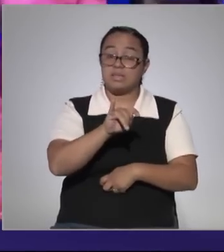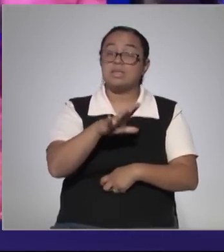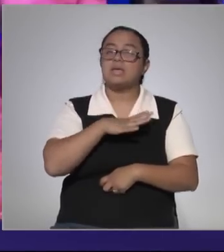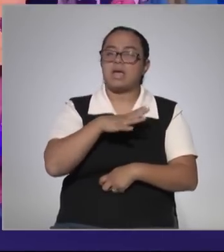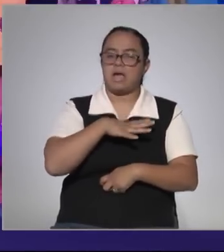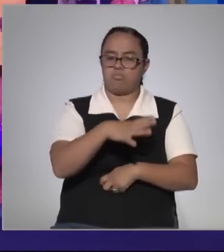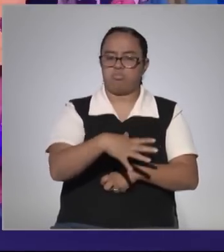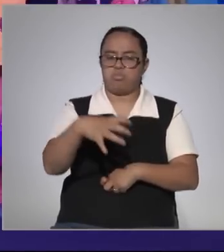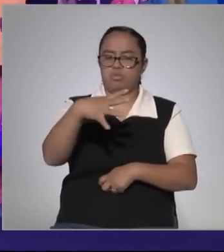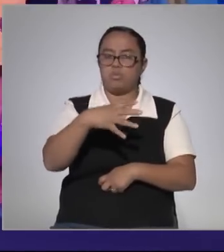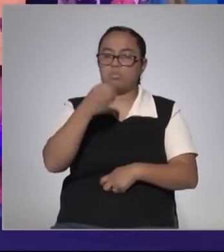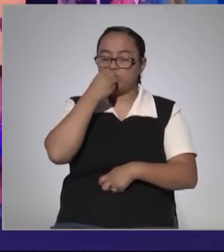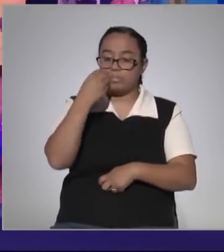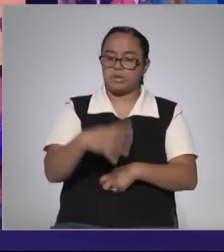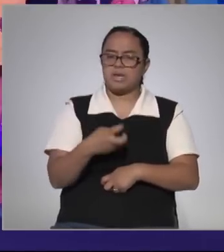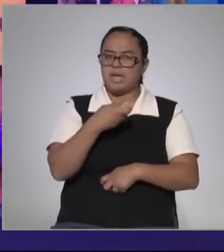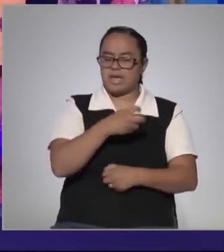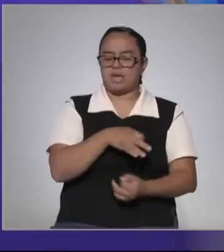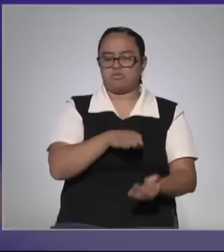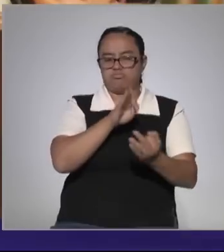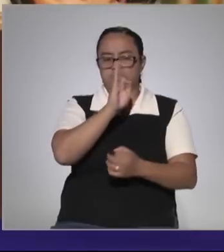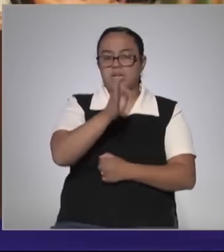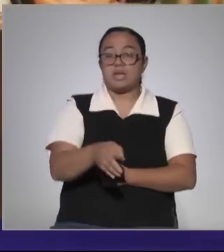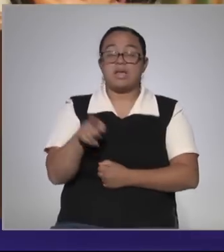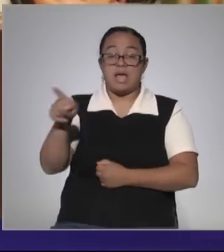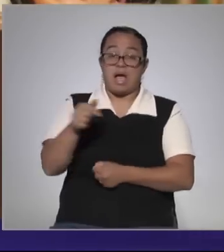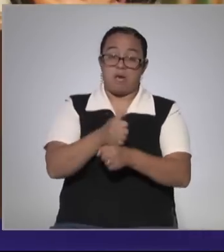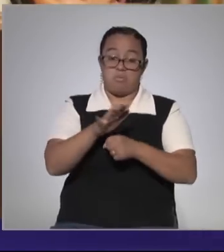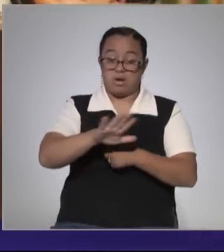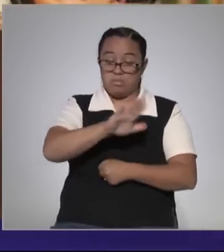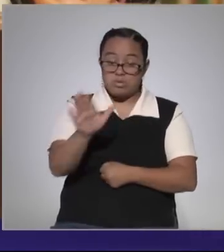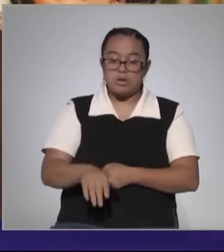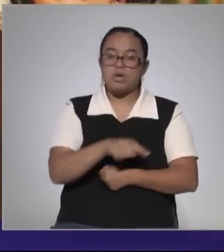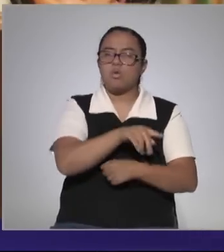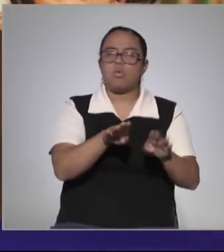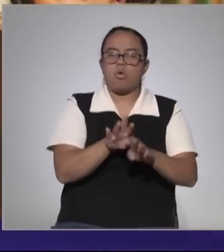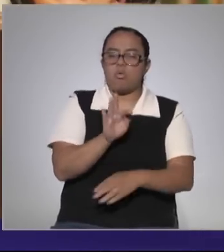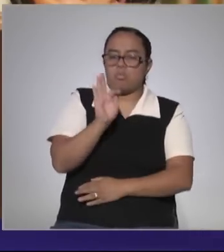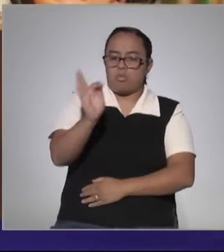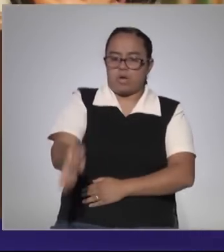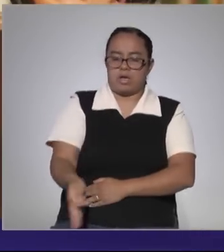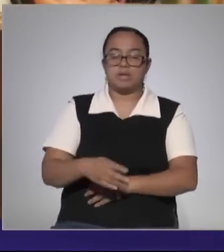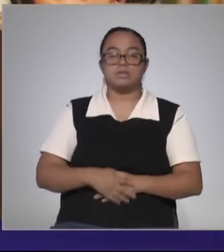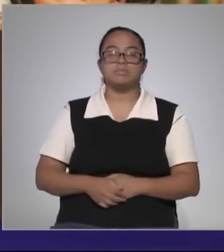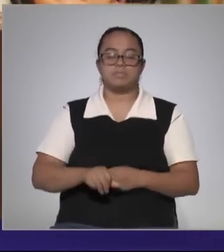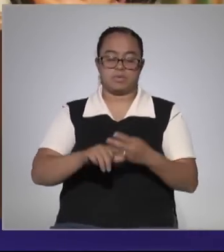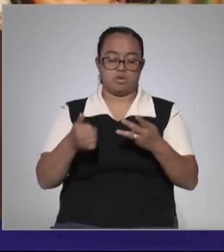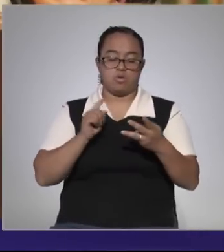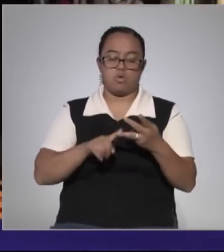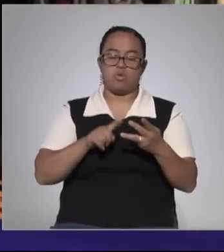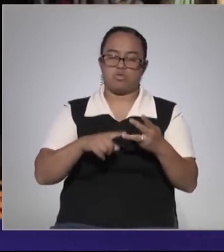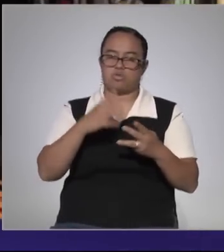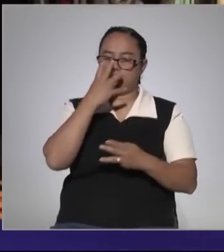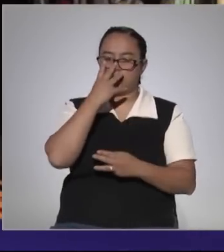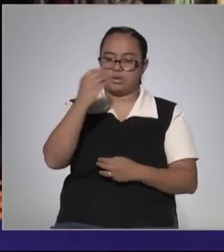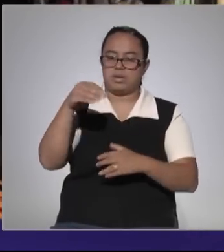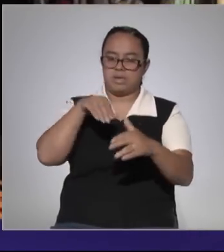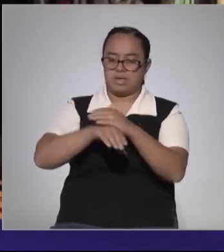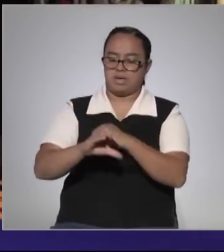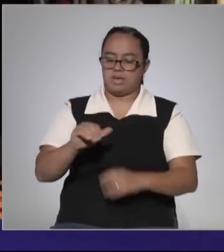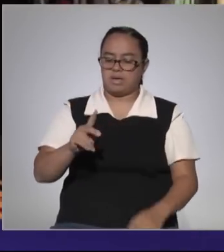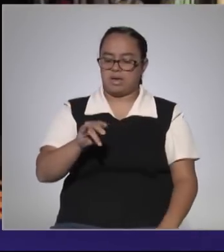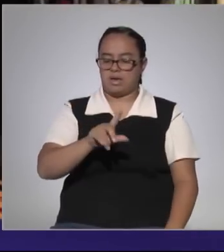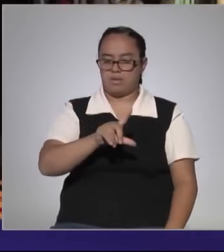a enfrentar algo que le dolerá mucho, perder a un ser querido. Nuestra tercera escala también es en Coyoacán, en el Teatro La Capilla, con